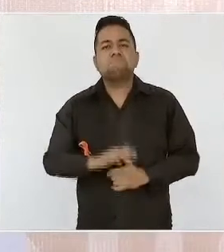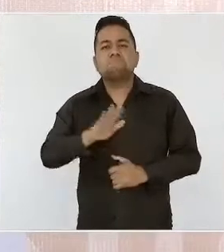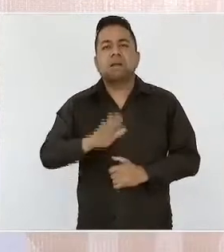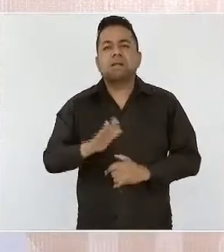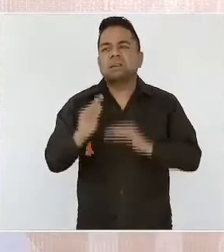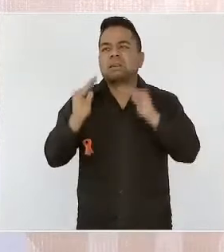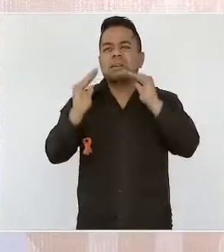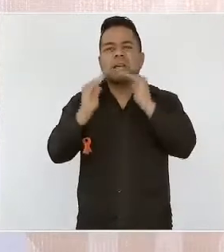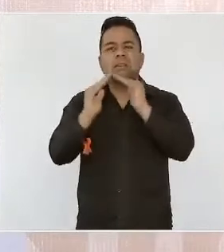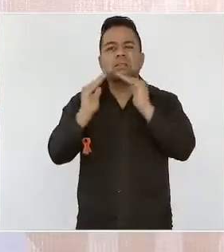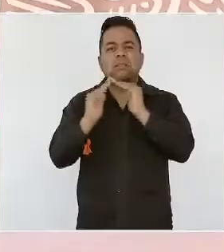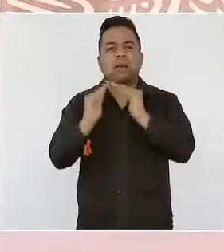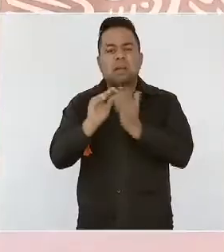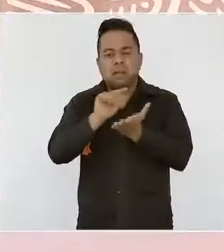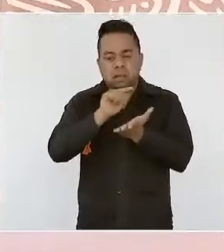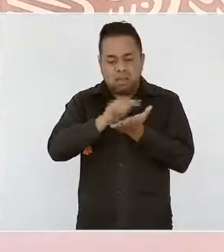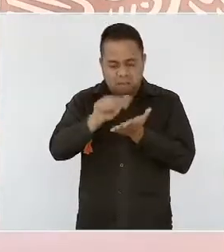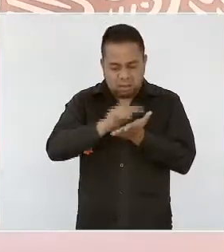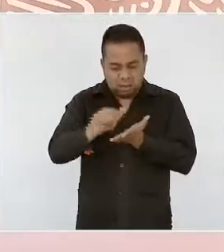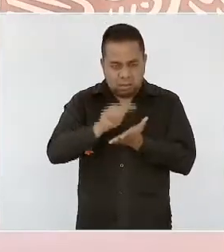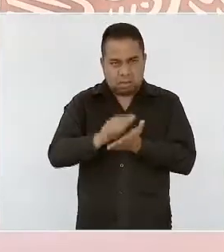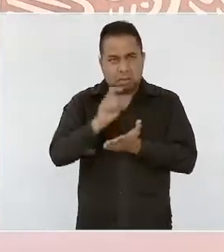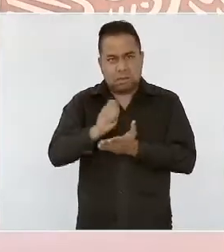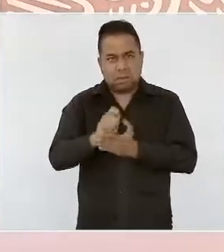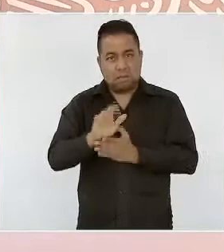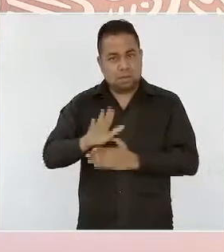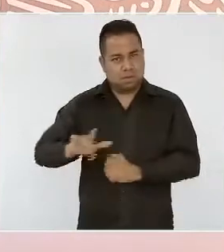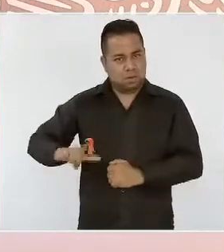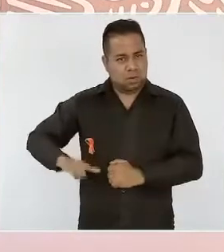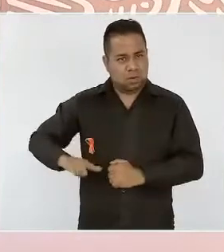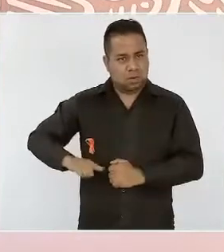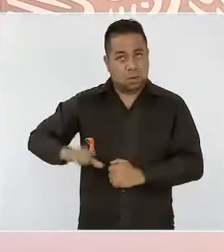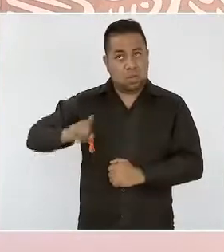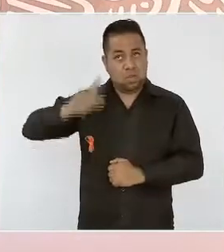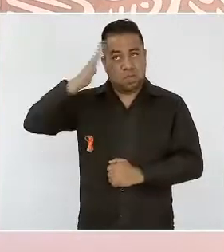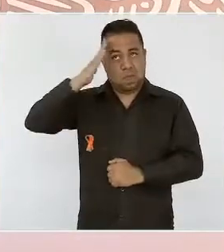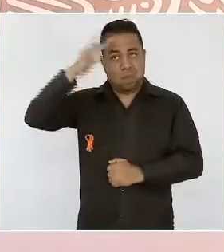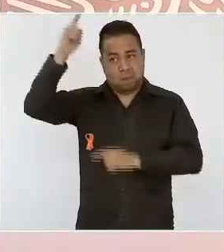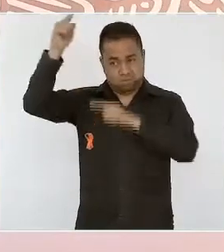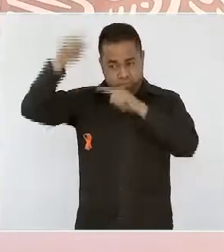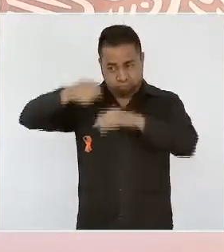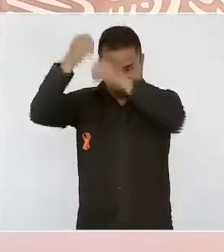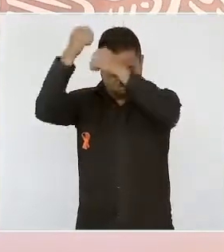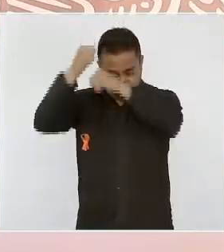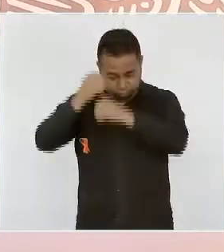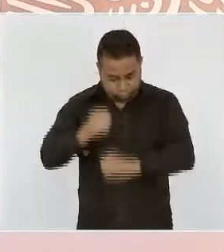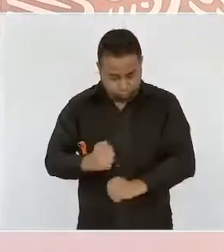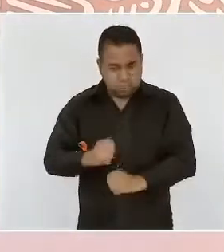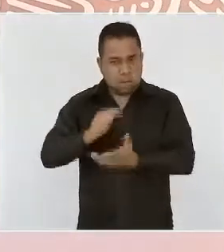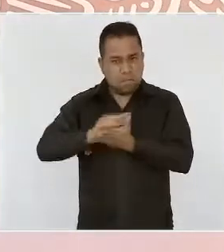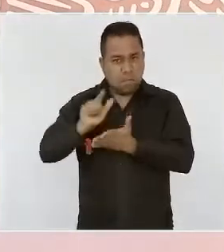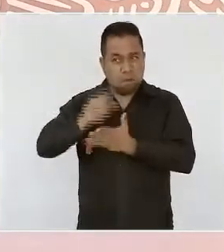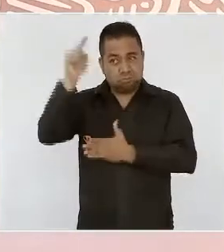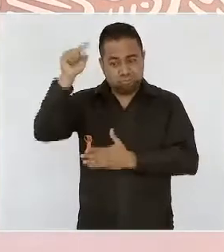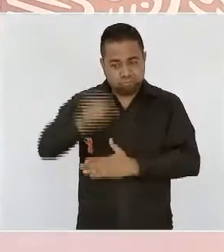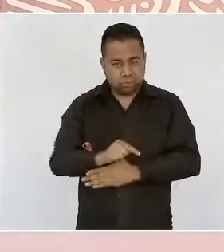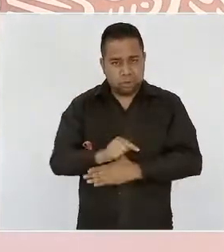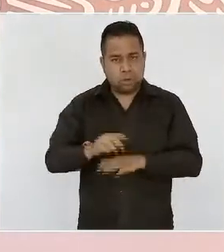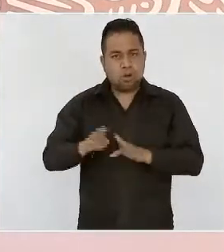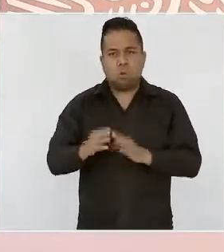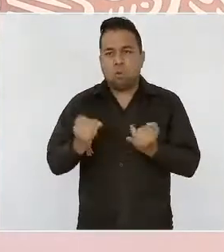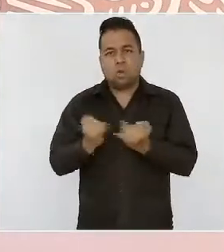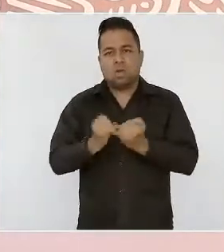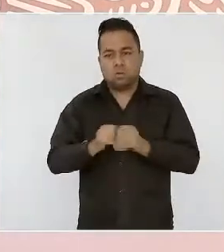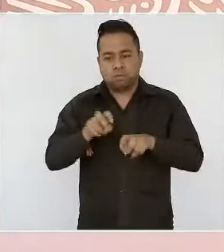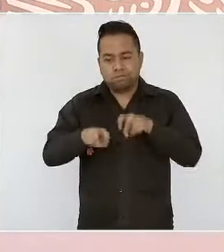casas, en este caso el gobierno, de arriba para abajo, es decir, como las